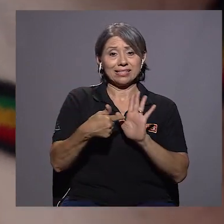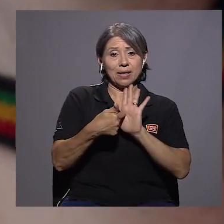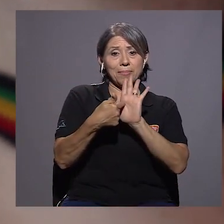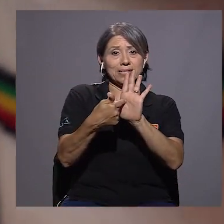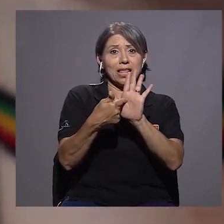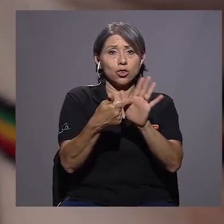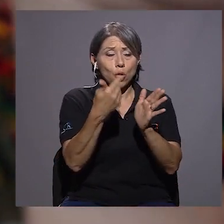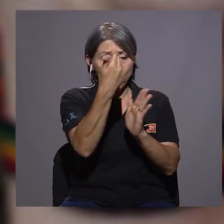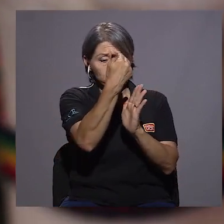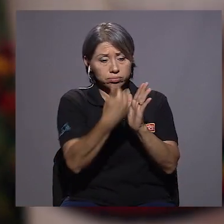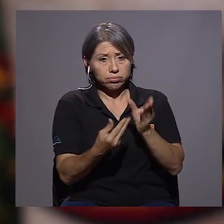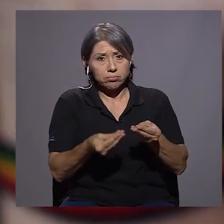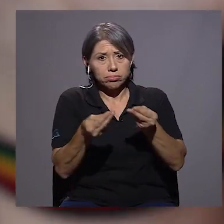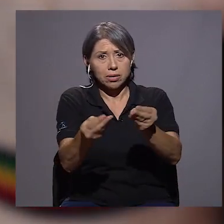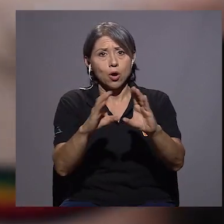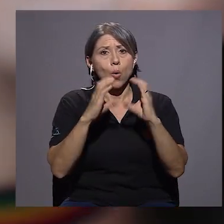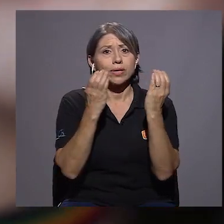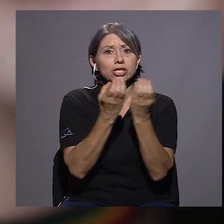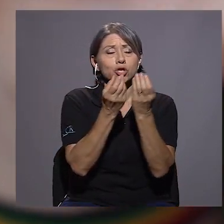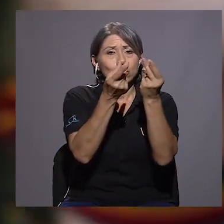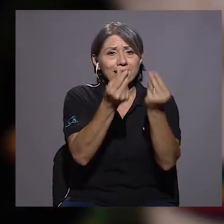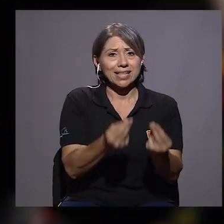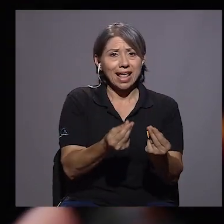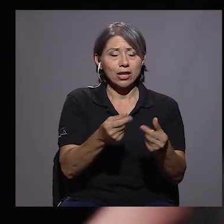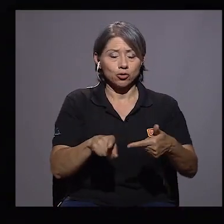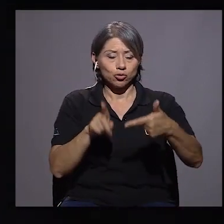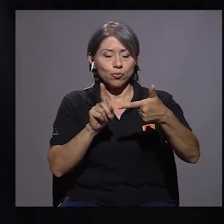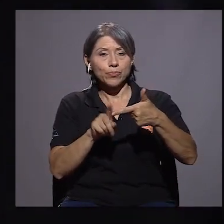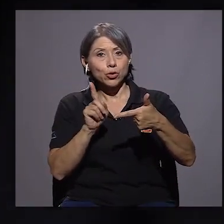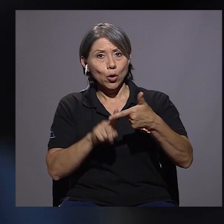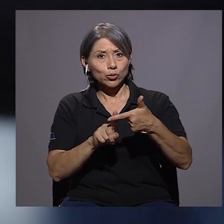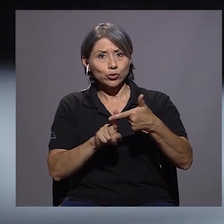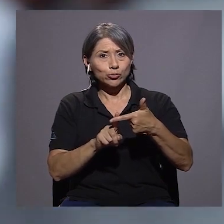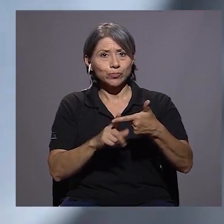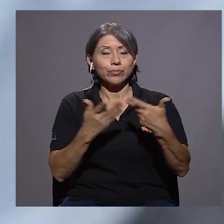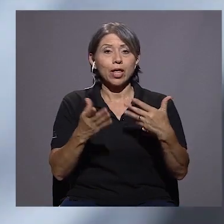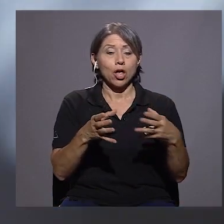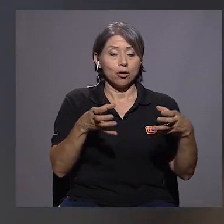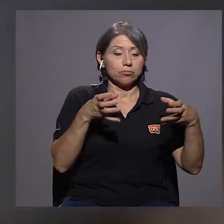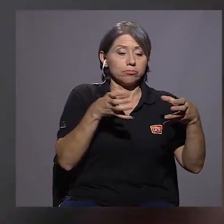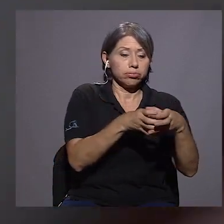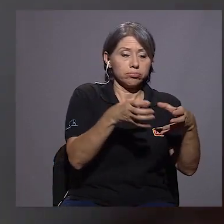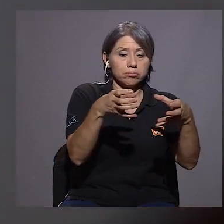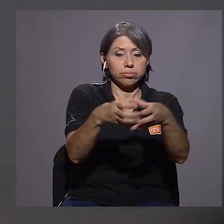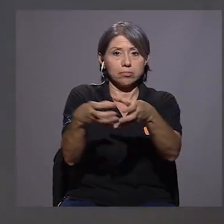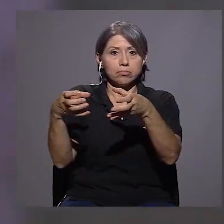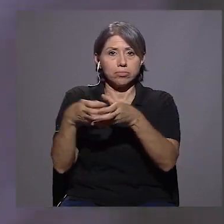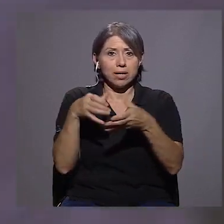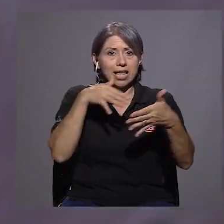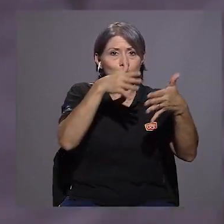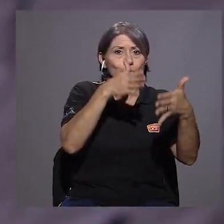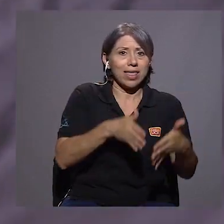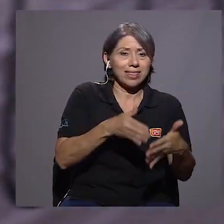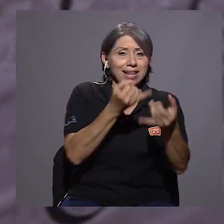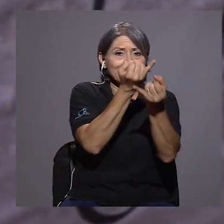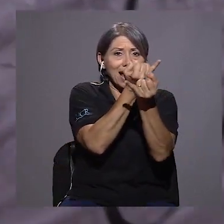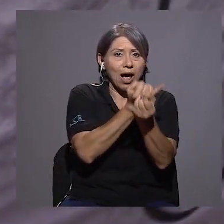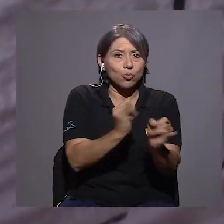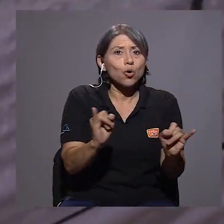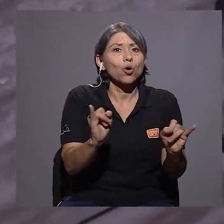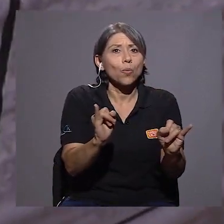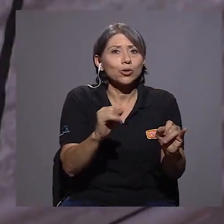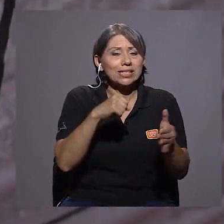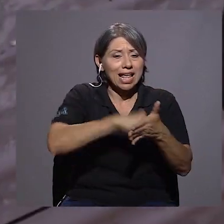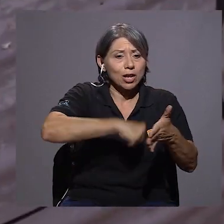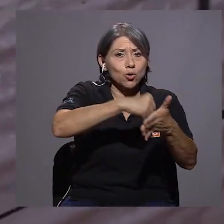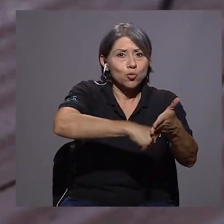pronunciamiento presentado a la Comisión de Hacendarios. 2. En relación a la desconexión entre movimientos